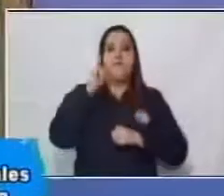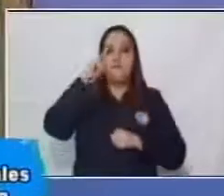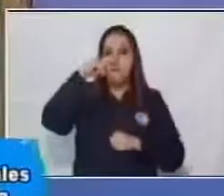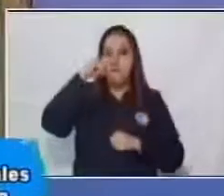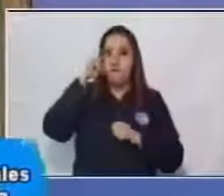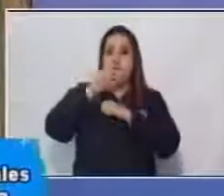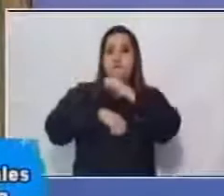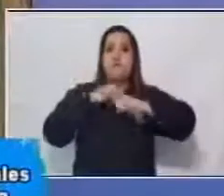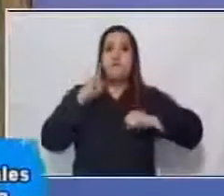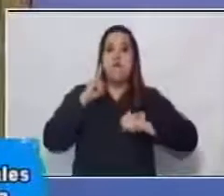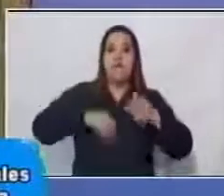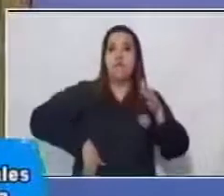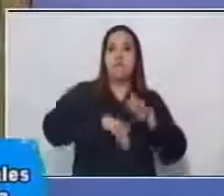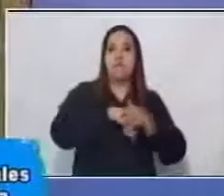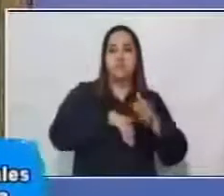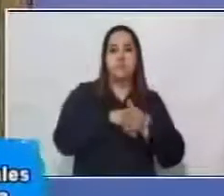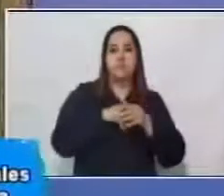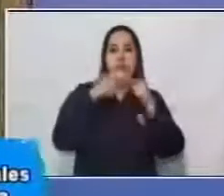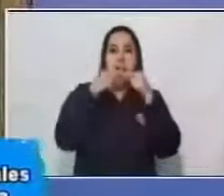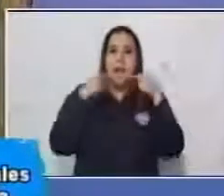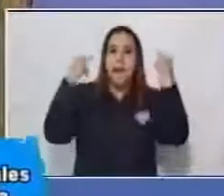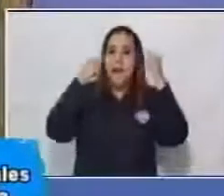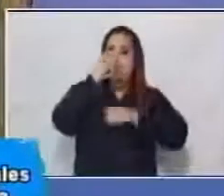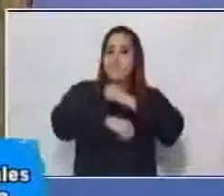feliz, falda,